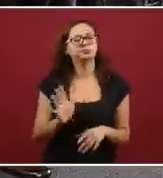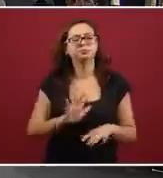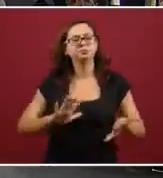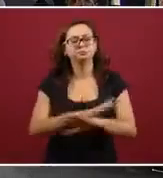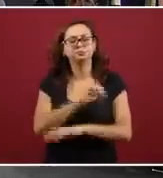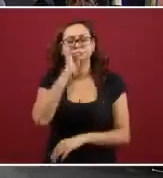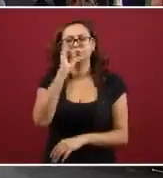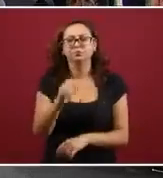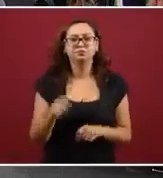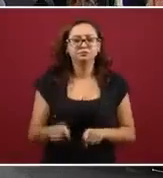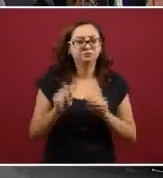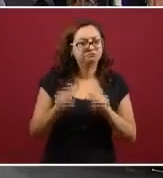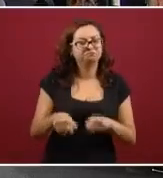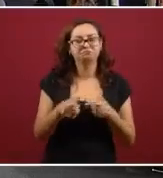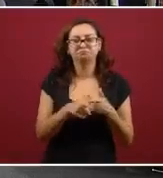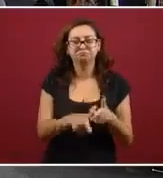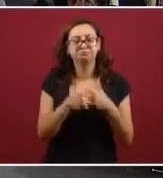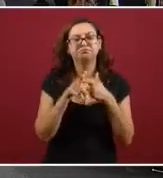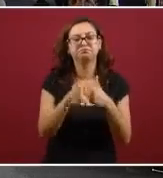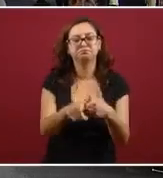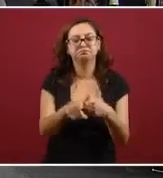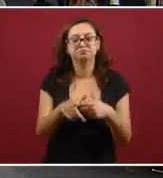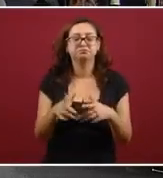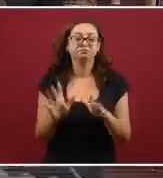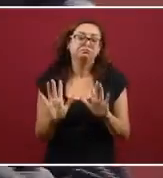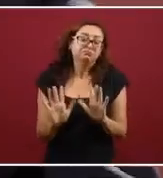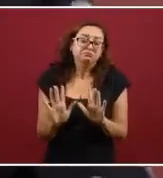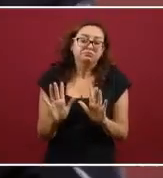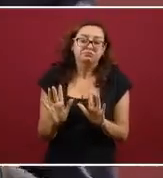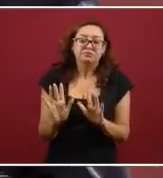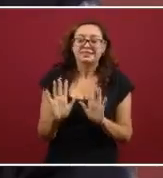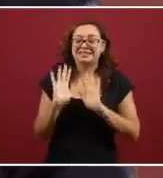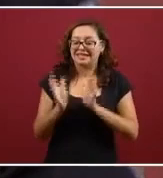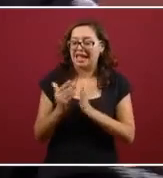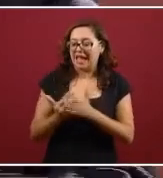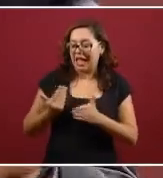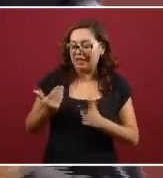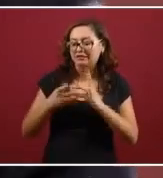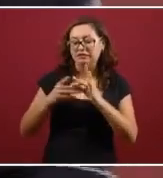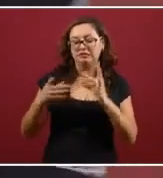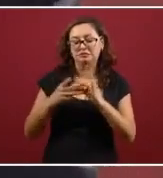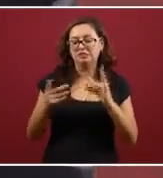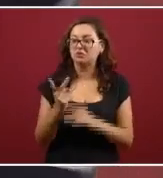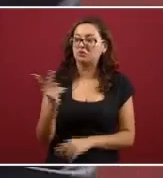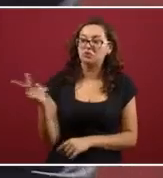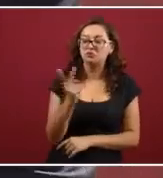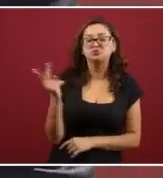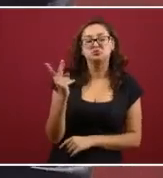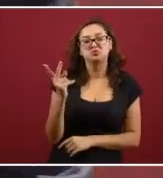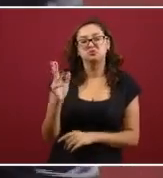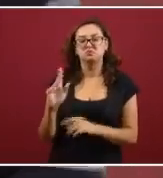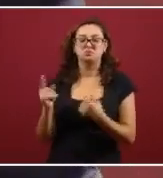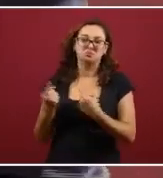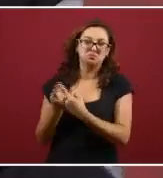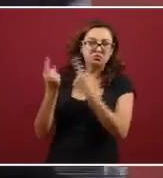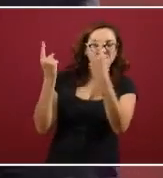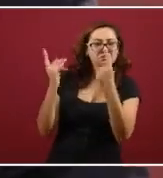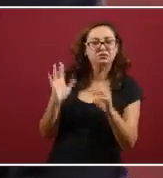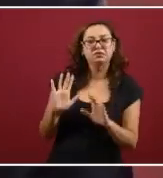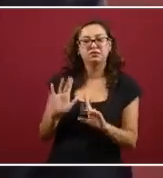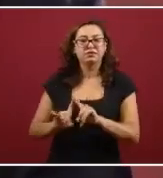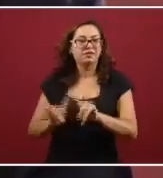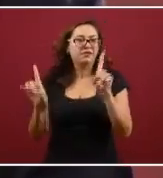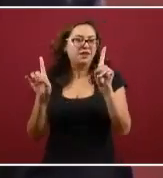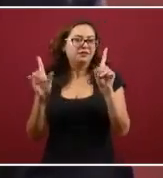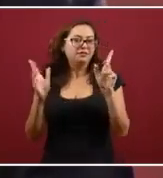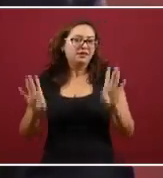Esto fue una discrepancia, ya lo expliqué en qué términos. Tiene que ver también con el